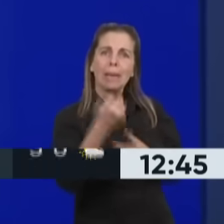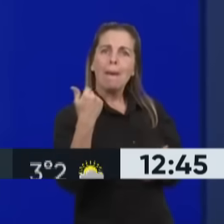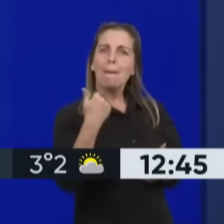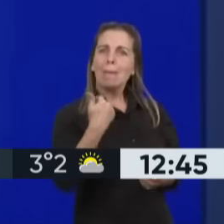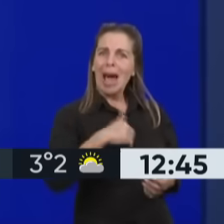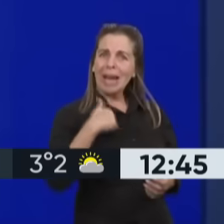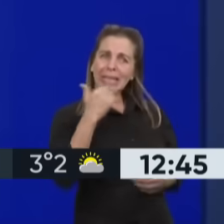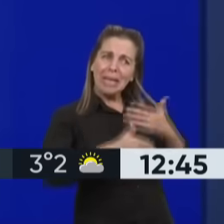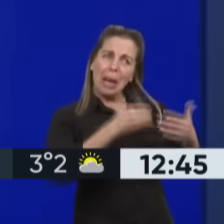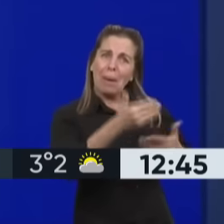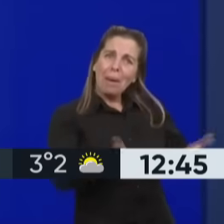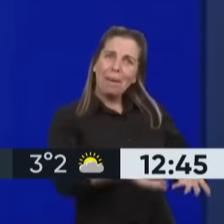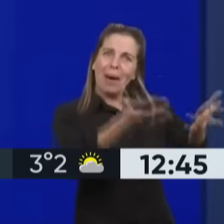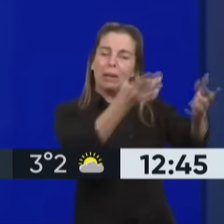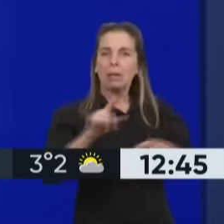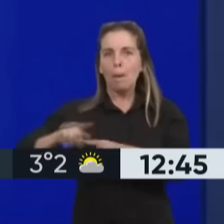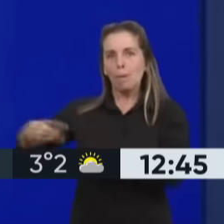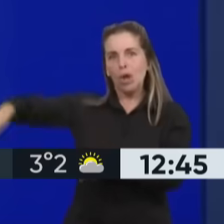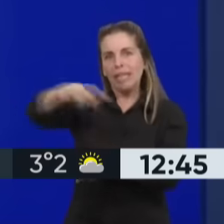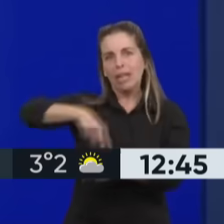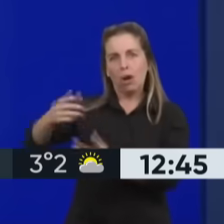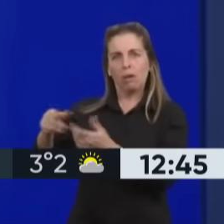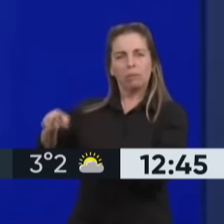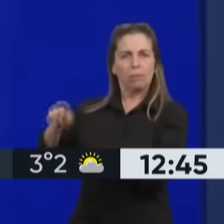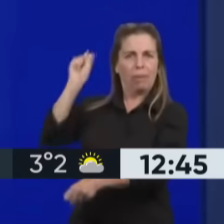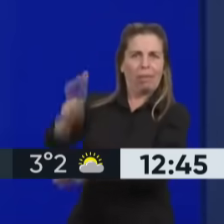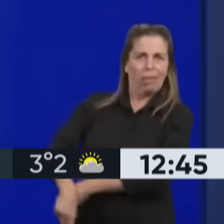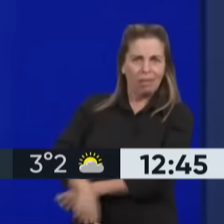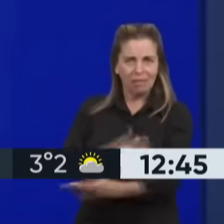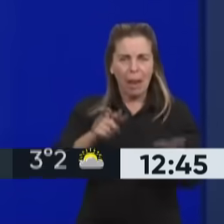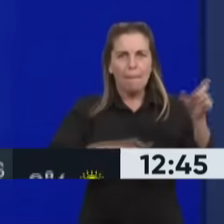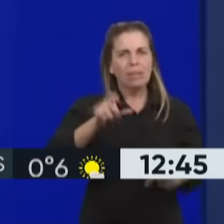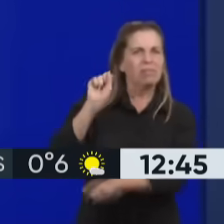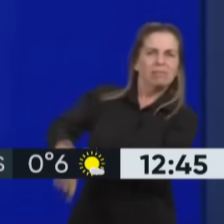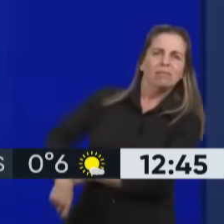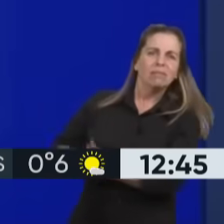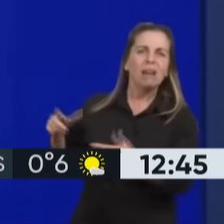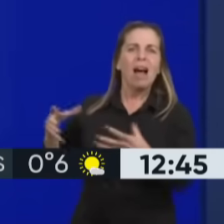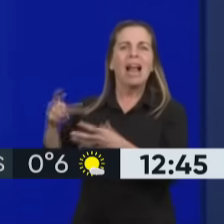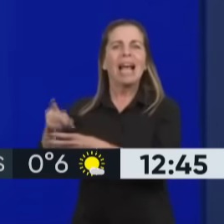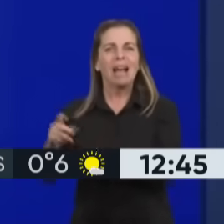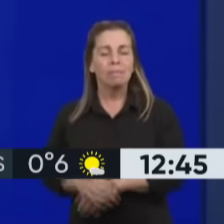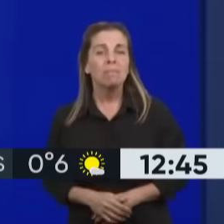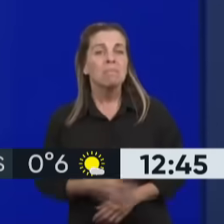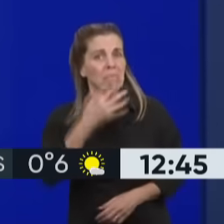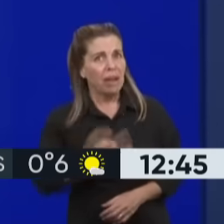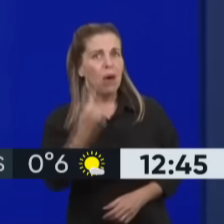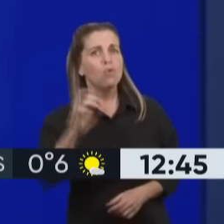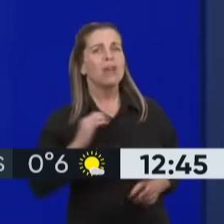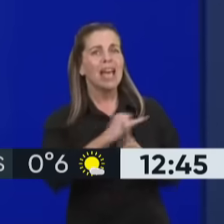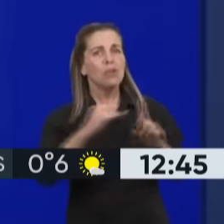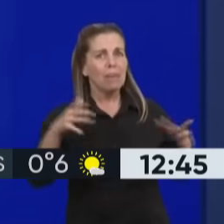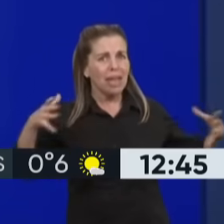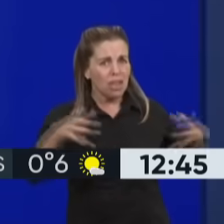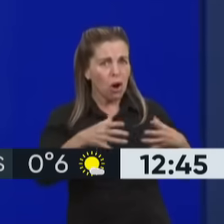gente ya no los va a necesitar, porque nunca creyeron que fuera siquiera posible lo que logramos en este año y medio.